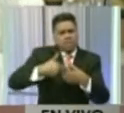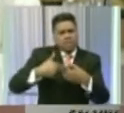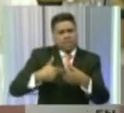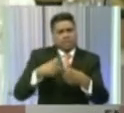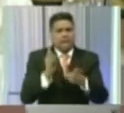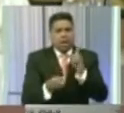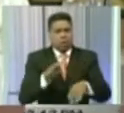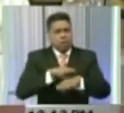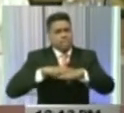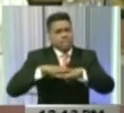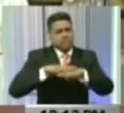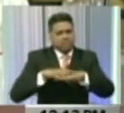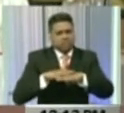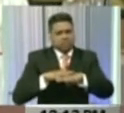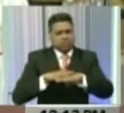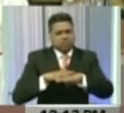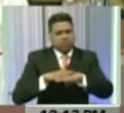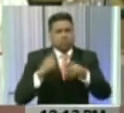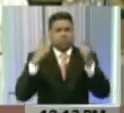nosotros,